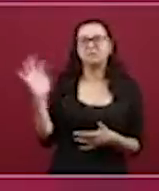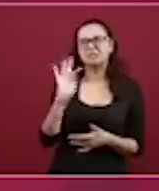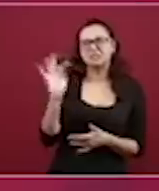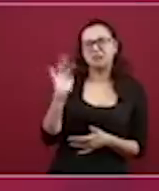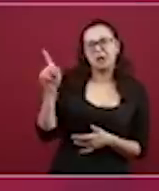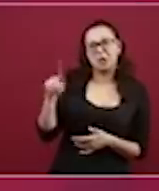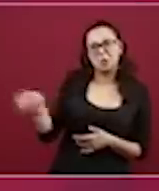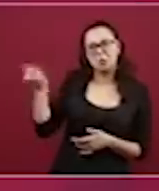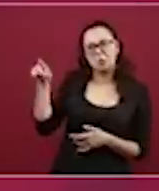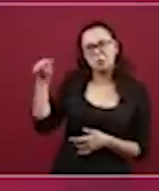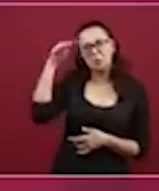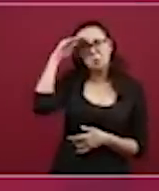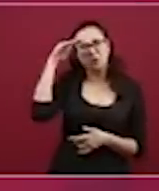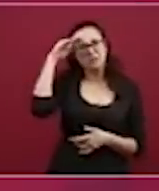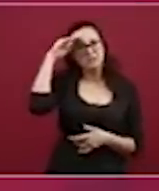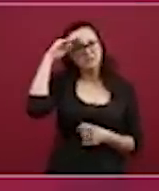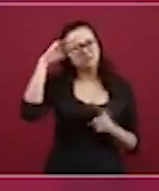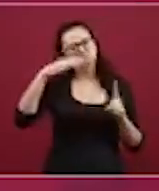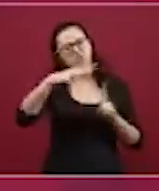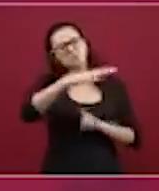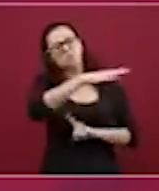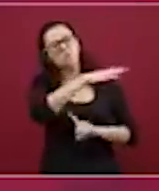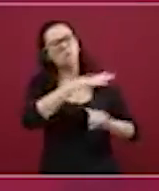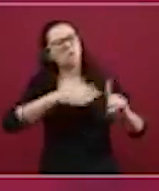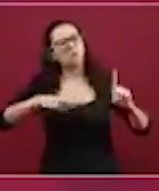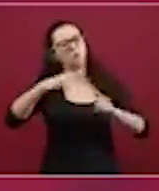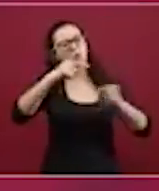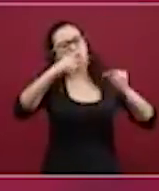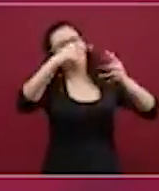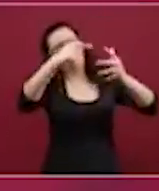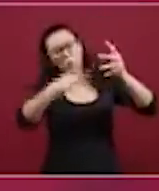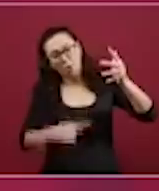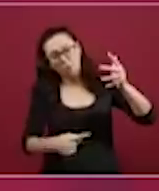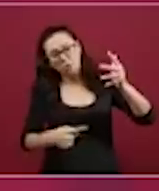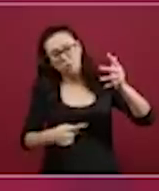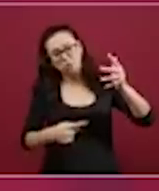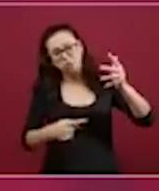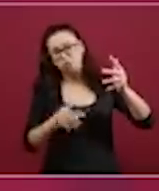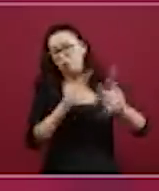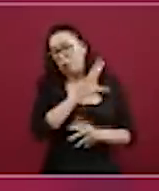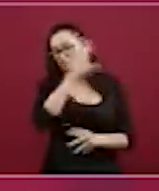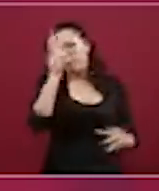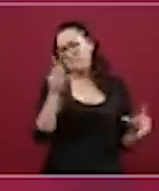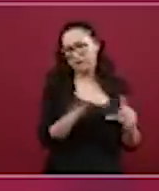consideren otros factores, no solo